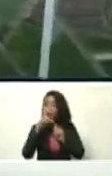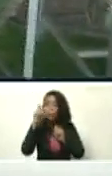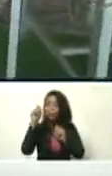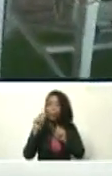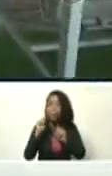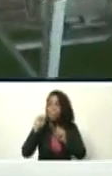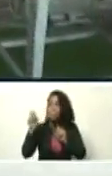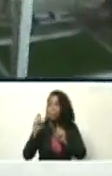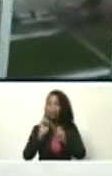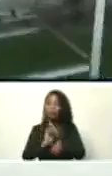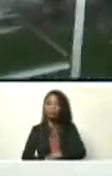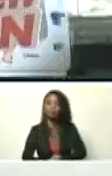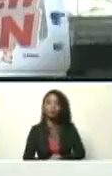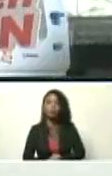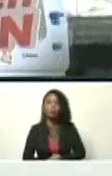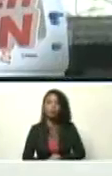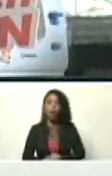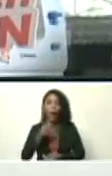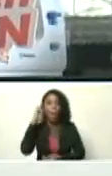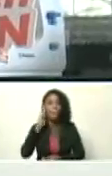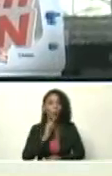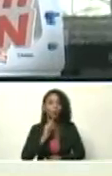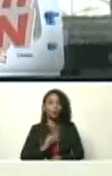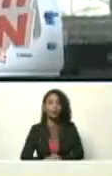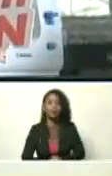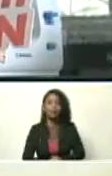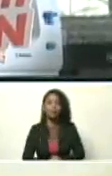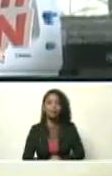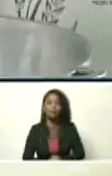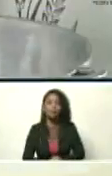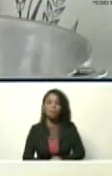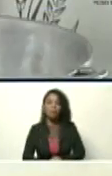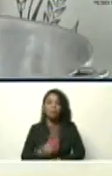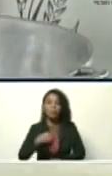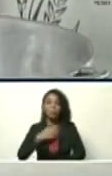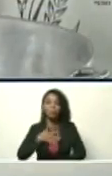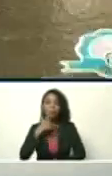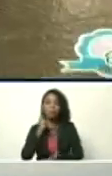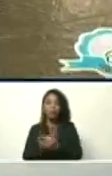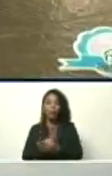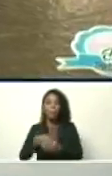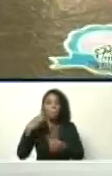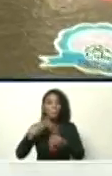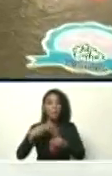pago en bolívares. Te puedo pagar en Petro